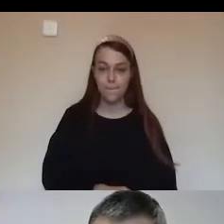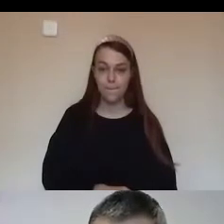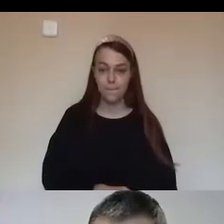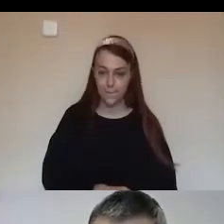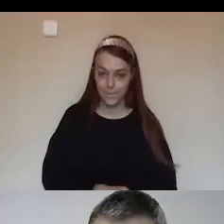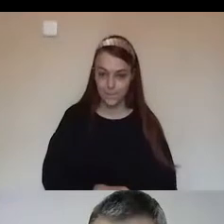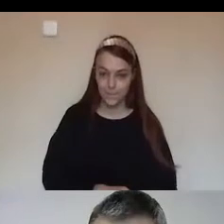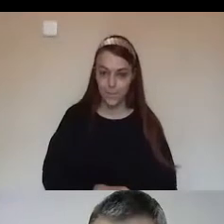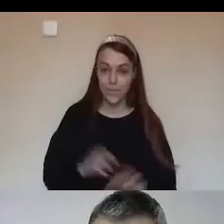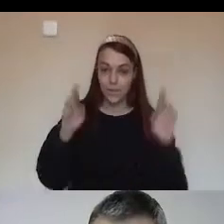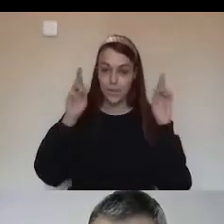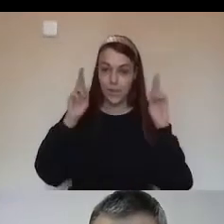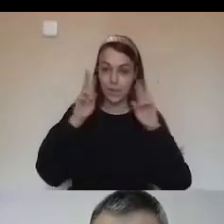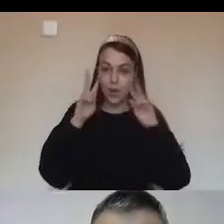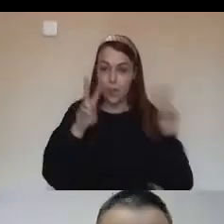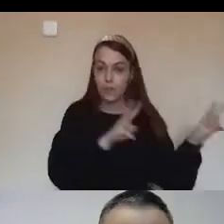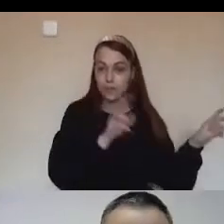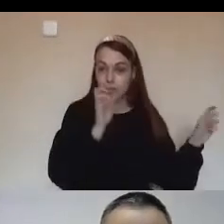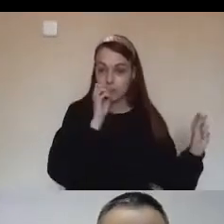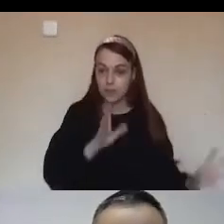Bien, espero que se vea correctamente.